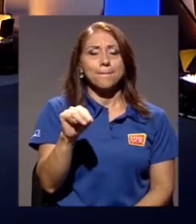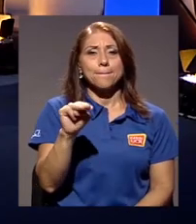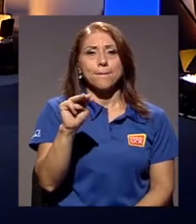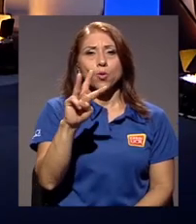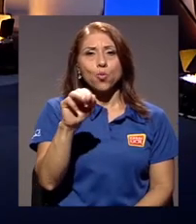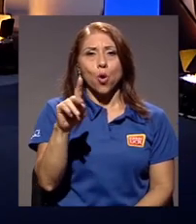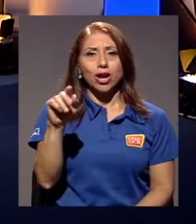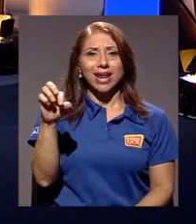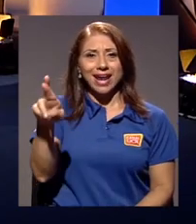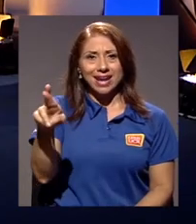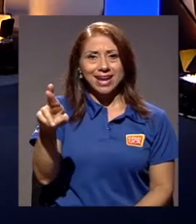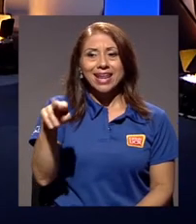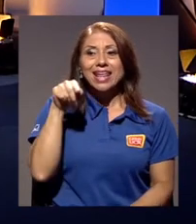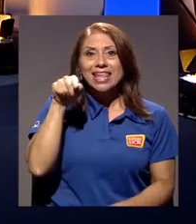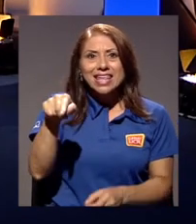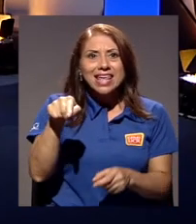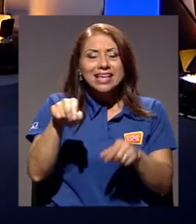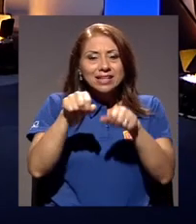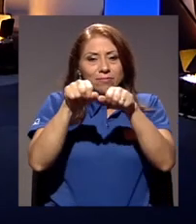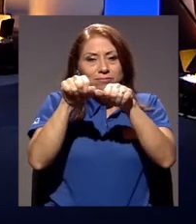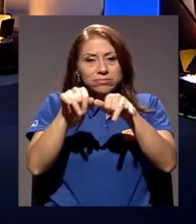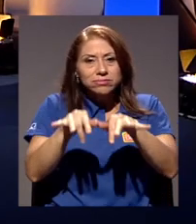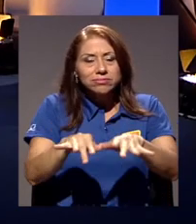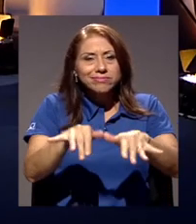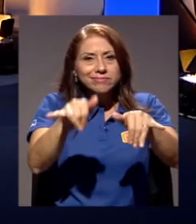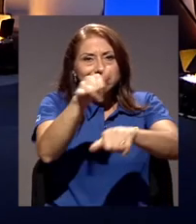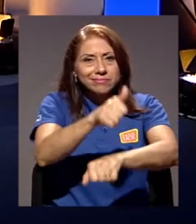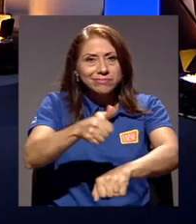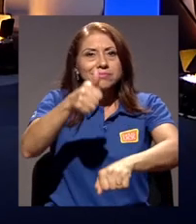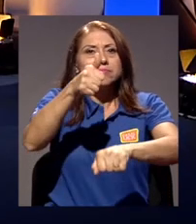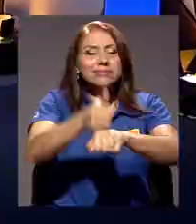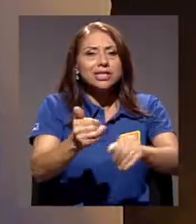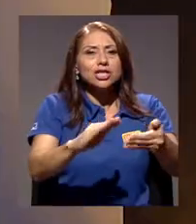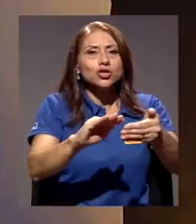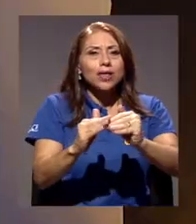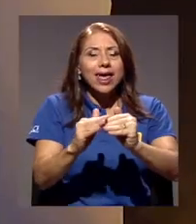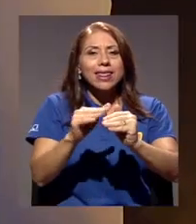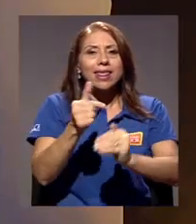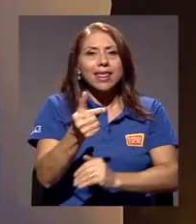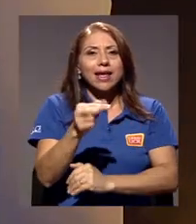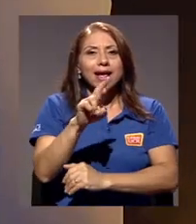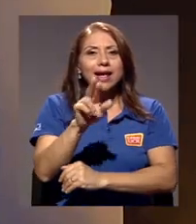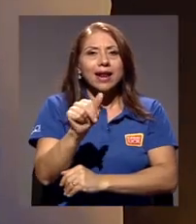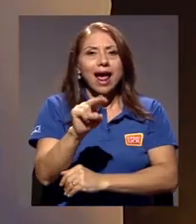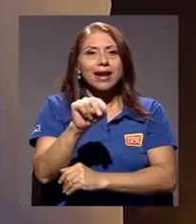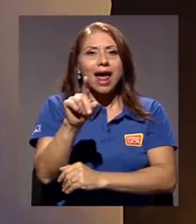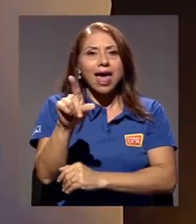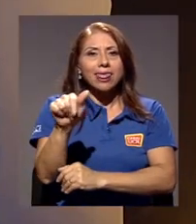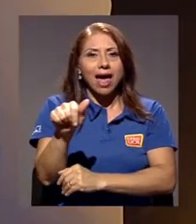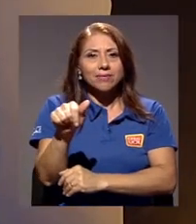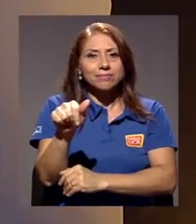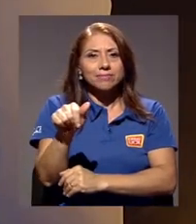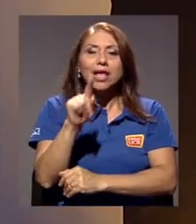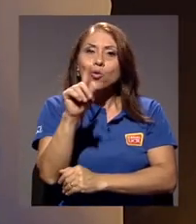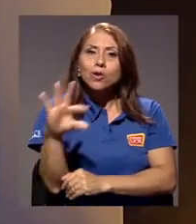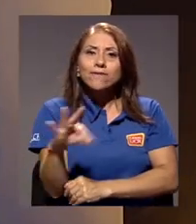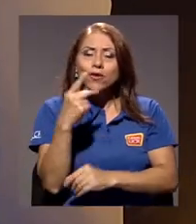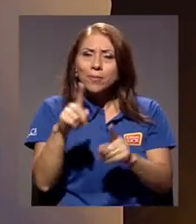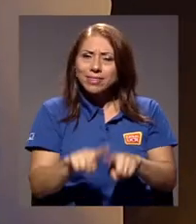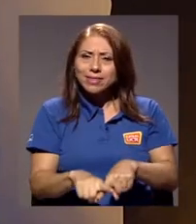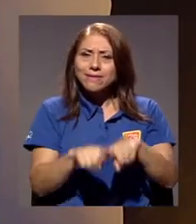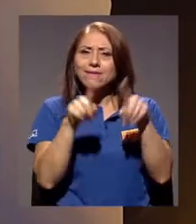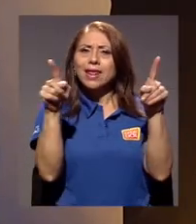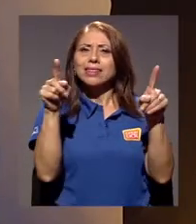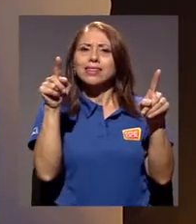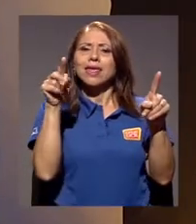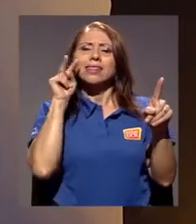raíz en la ciudad de granada esa es una manera diferente de ver lo